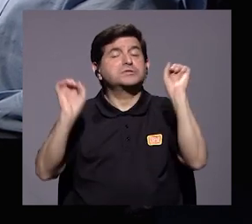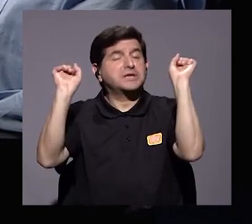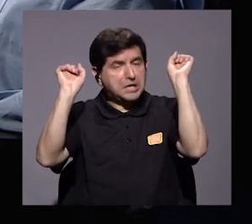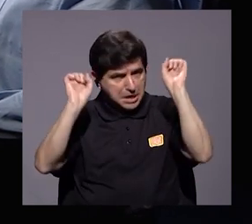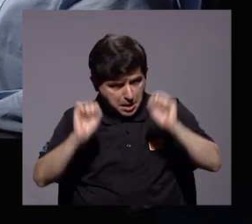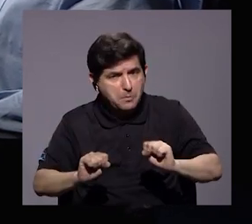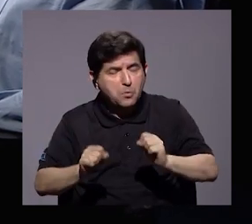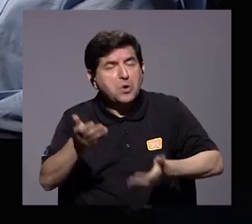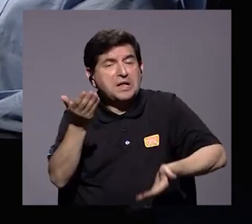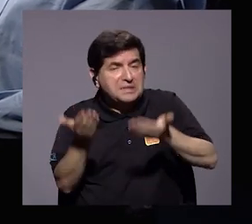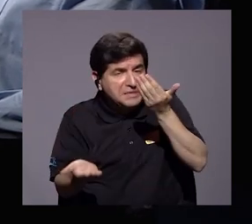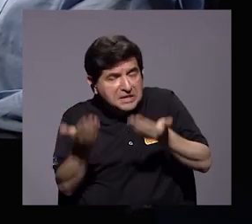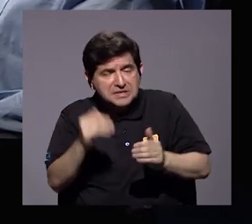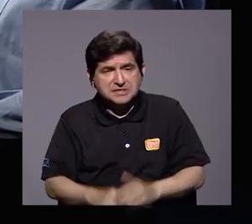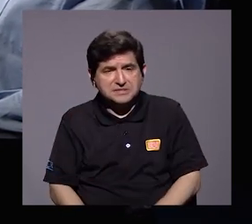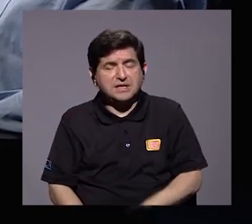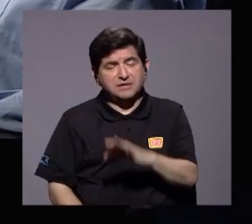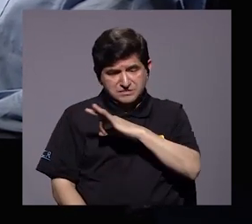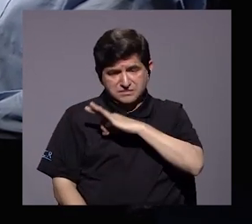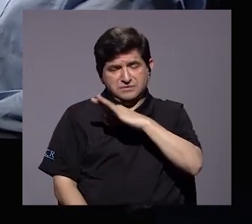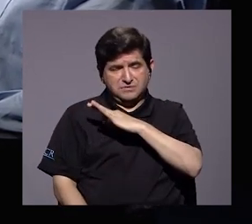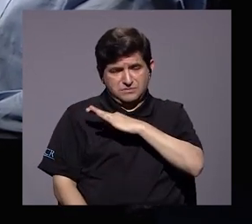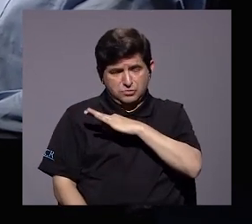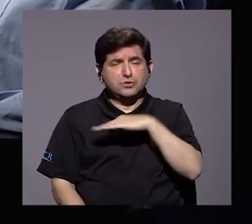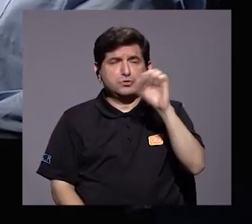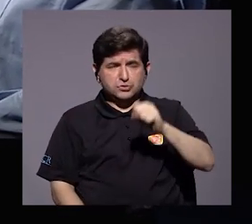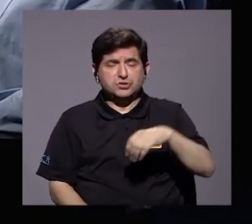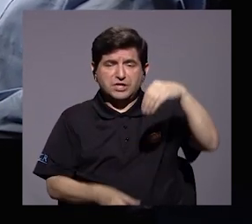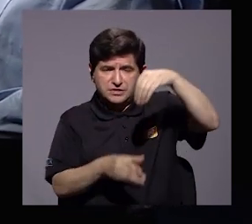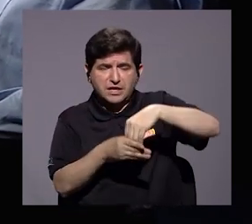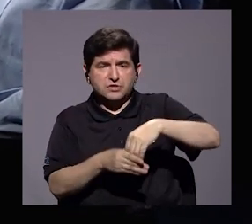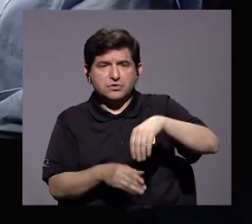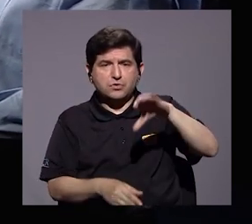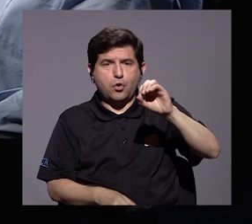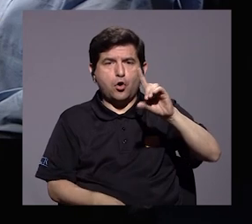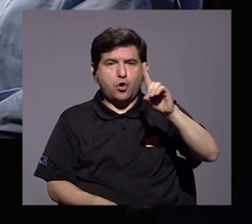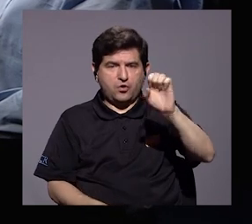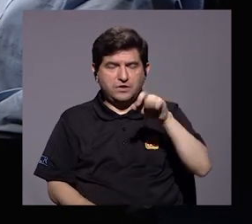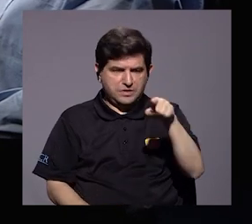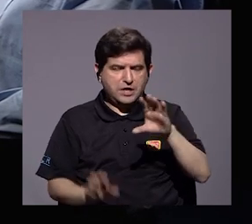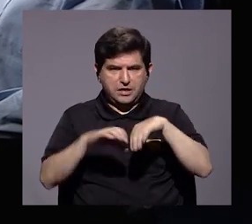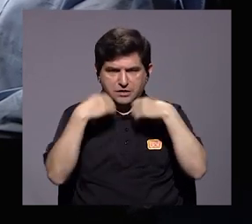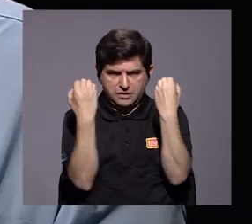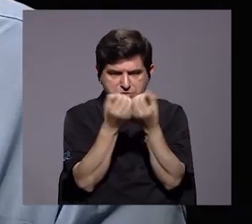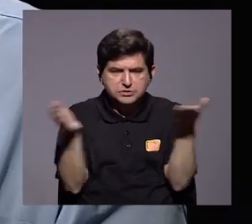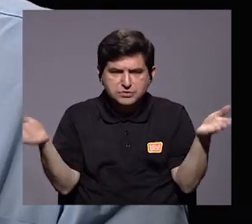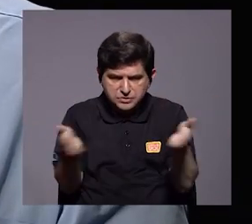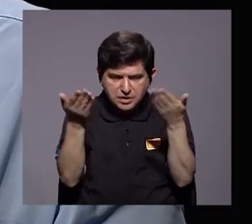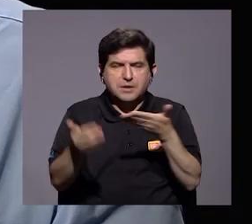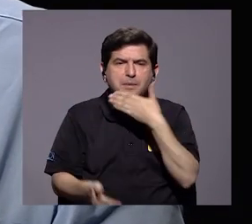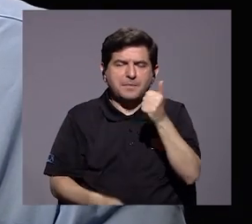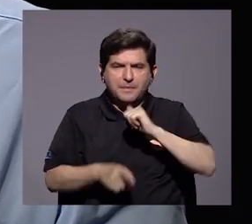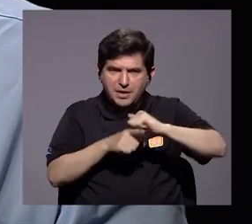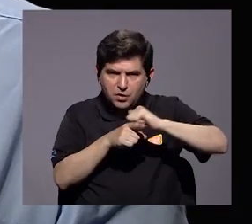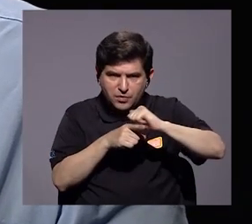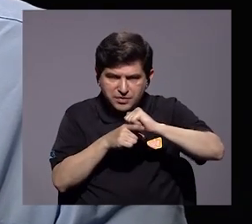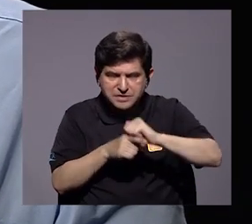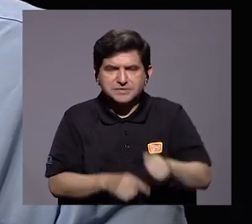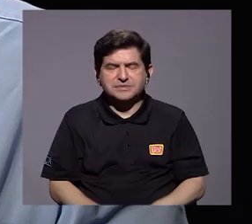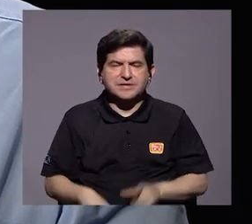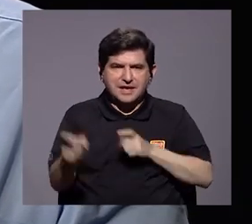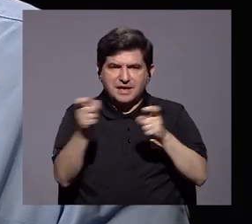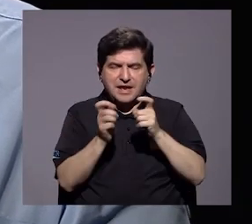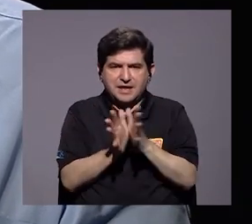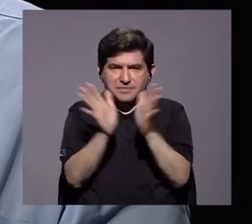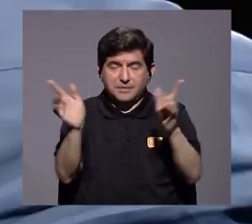eventualmente beneficiarse enormemente de estar en la ocde la orden es una organización que promueve mejores prácticas en la administración